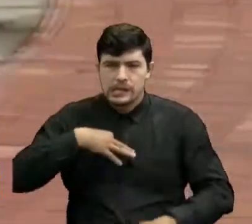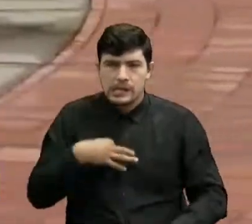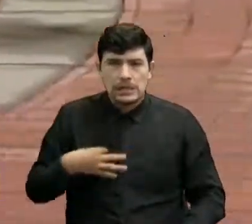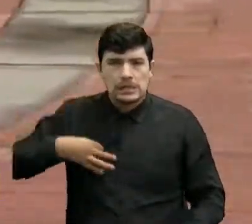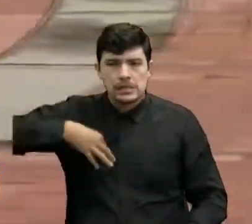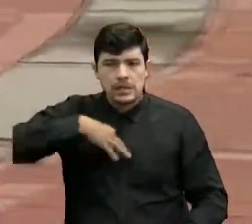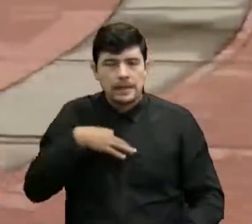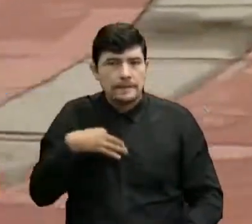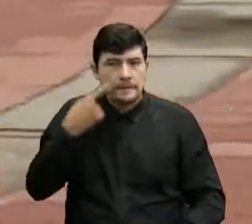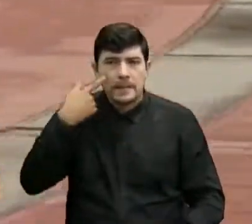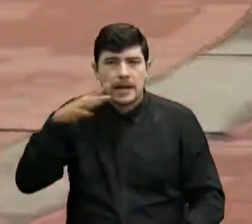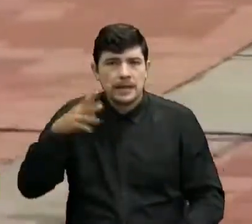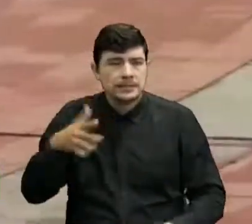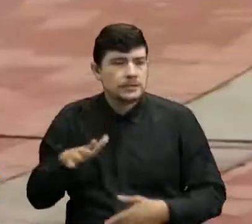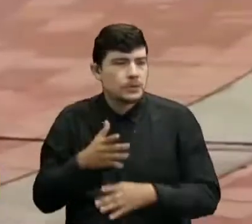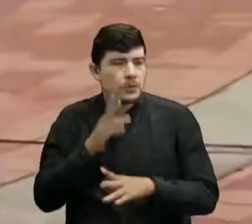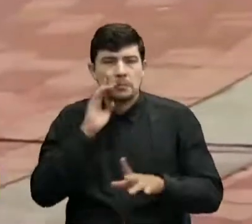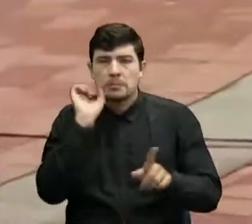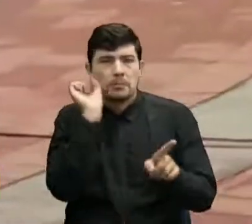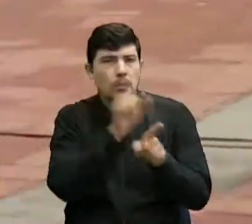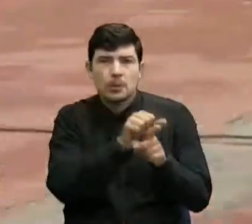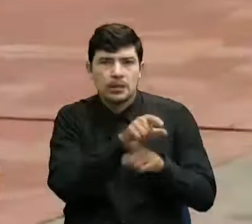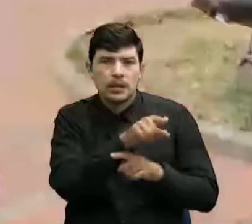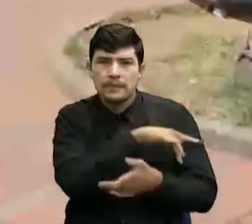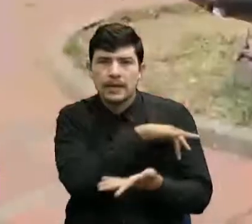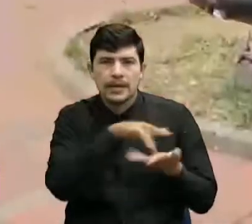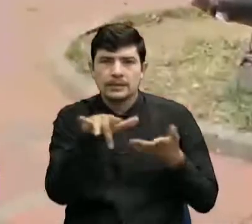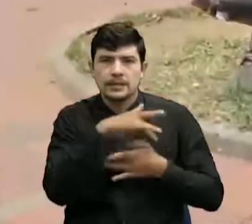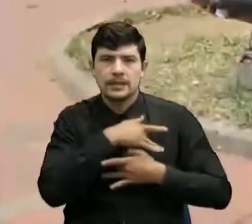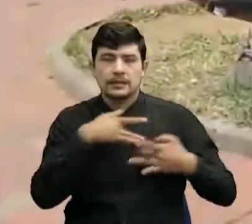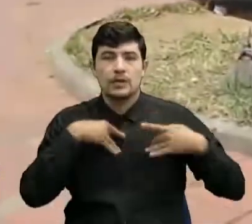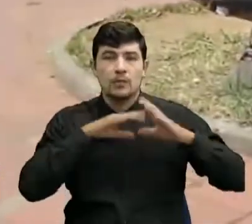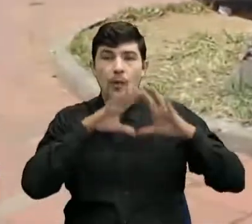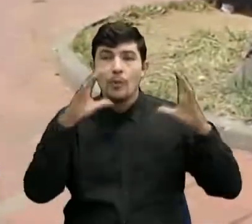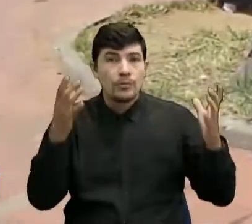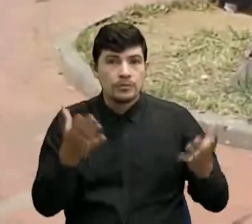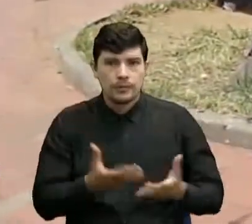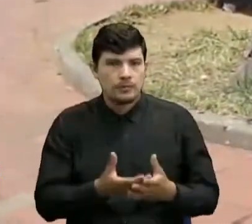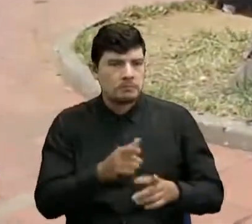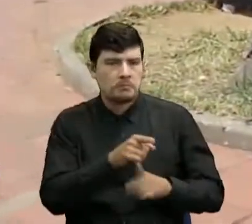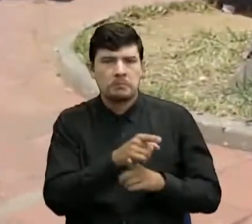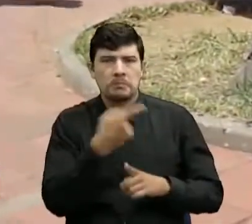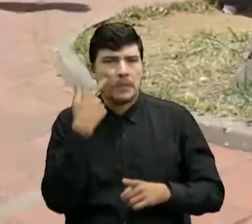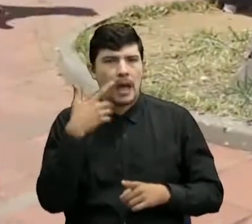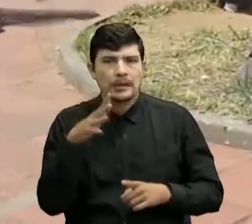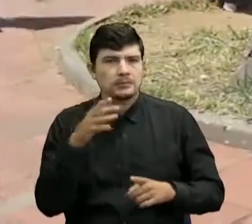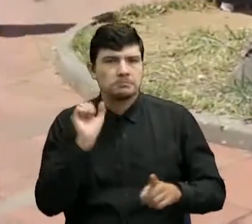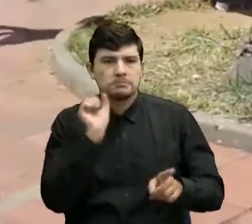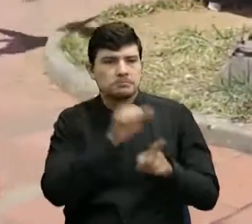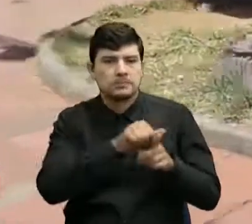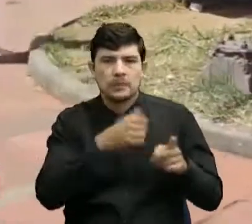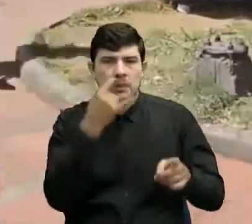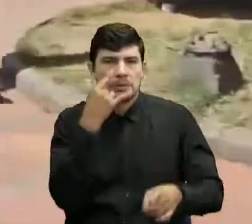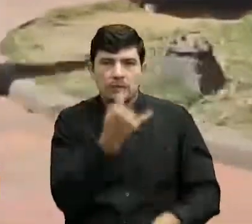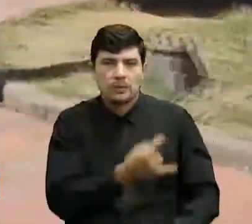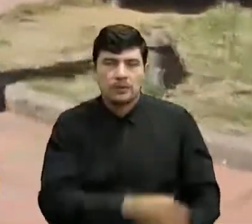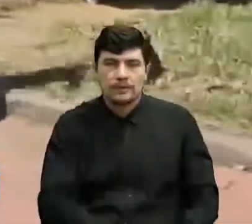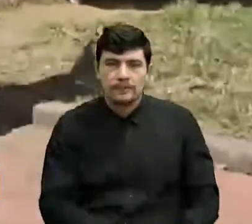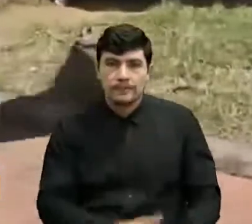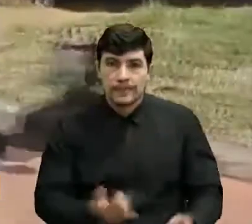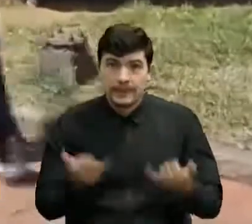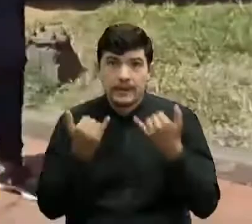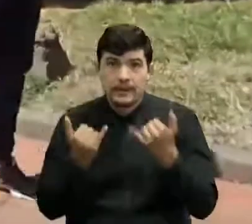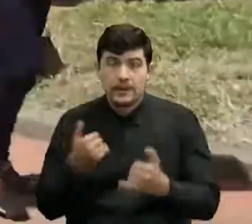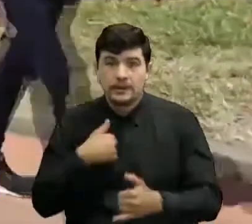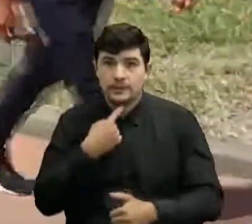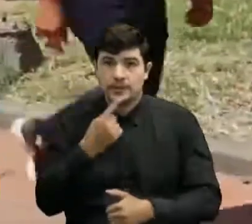la emergencia sanitaria que se vive a nivel mundial. Y yo quiero aprovechar la oportunidad para despedirme con un pequeño paneo que le pido